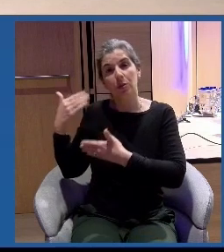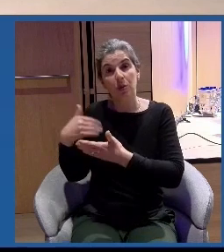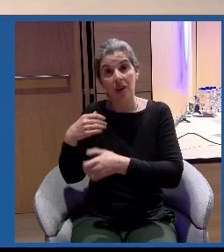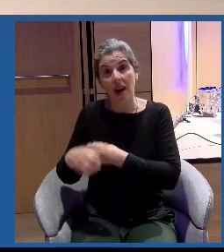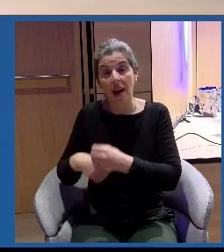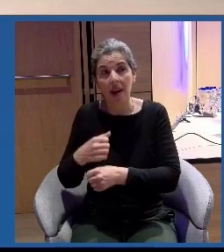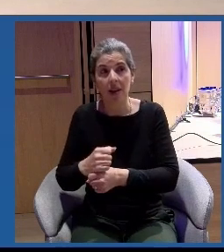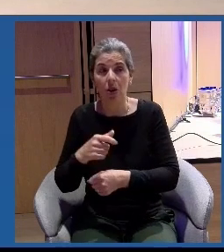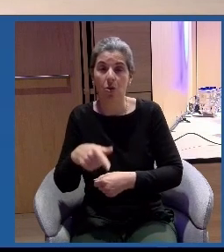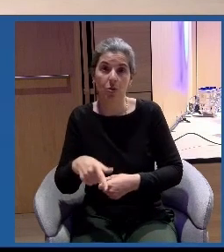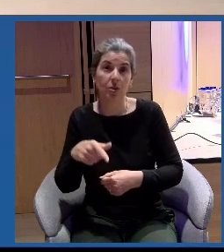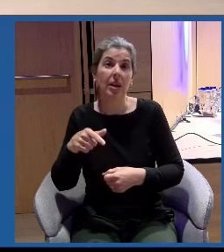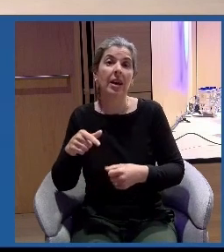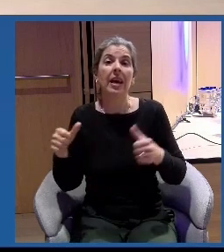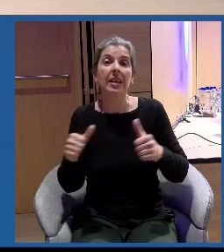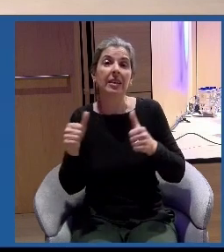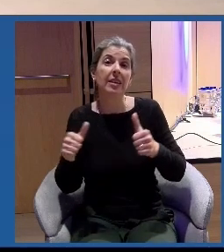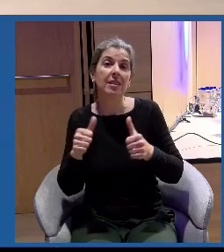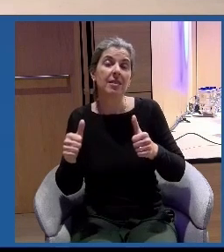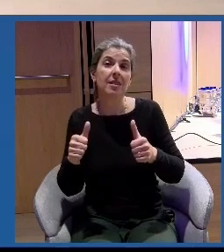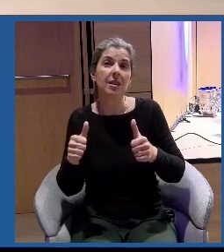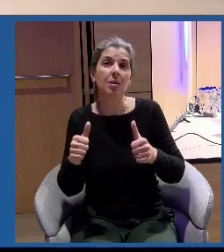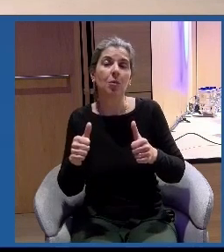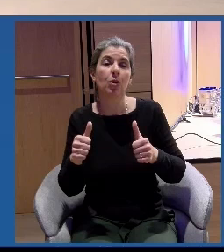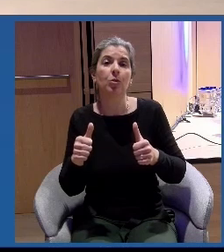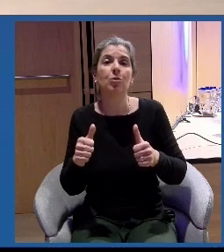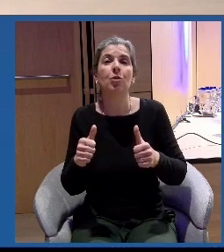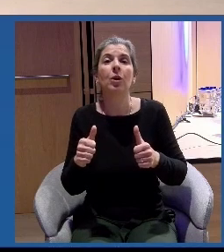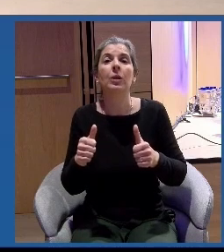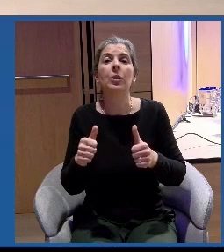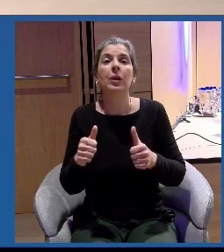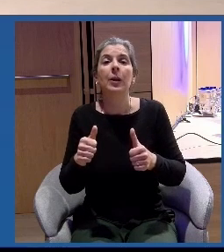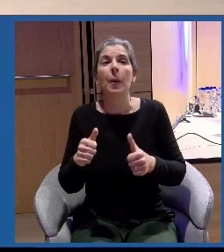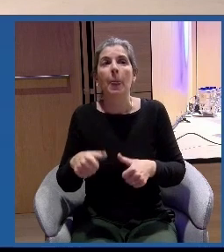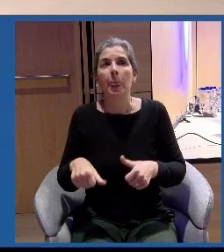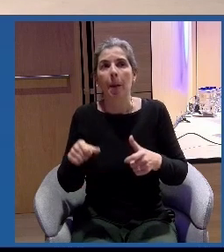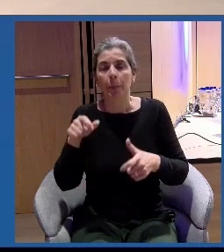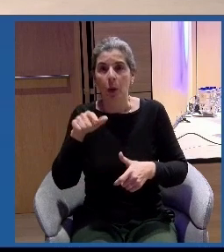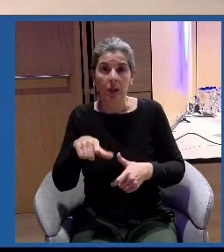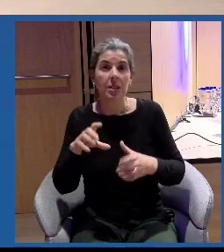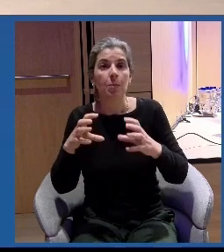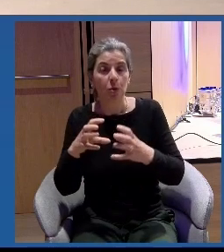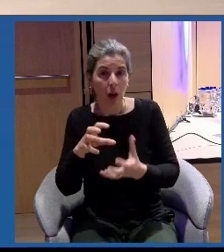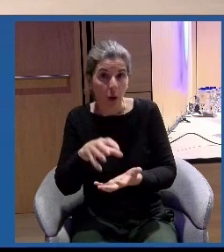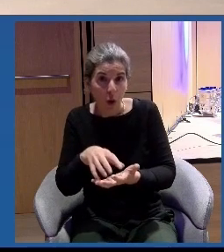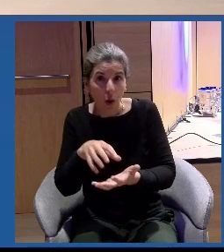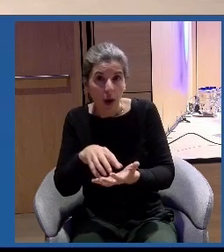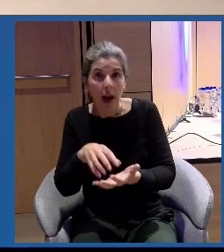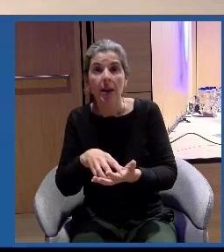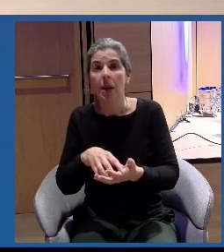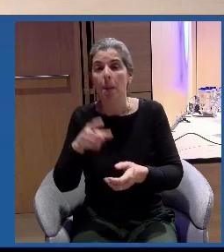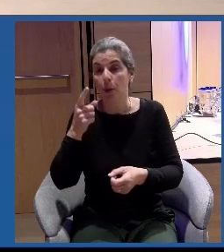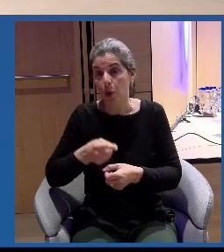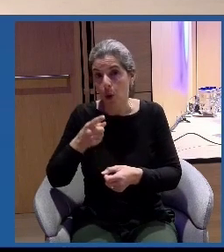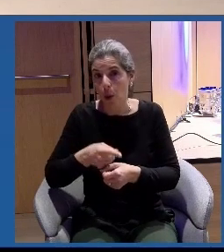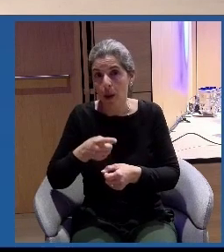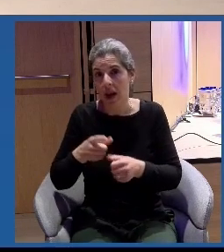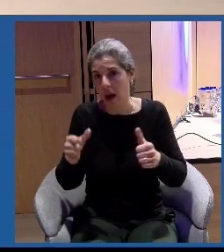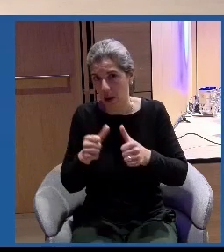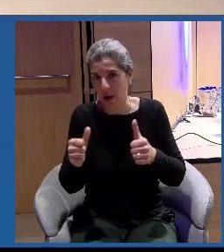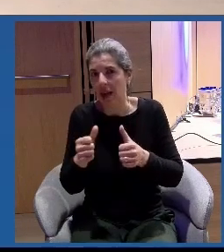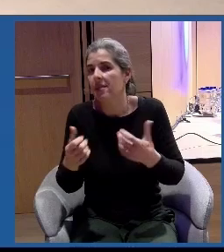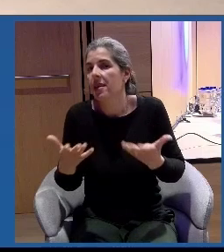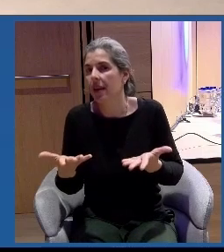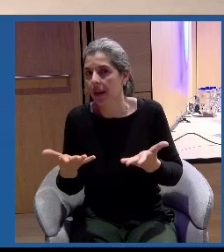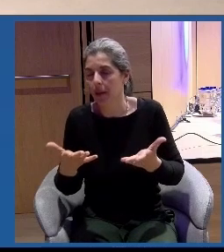contarles qué hicimos. Hicimos como órgano garante lo que le decimos a los organismos sujetos obligados que tienen que hacer. Medianamente y en forma